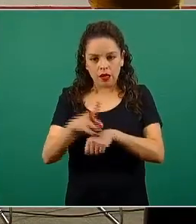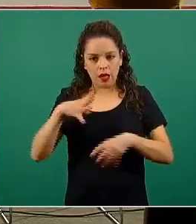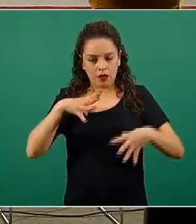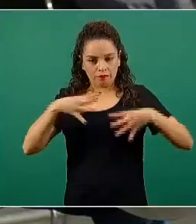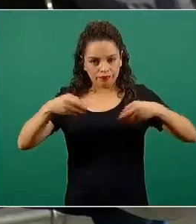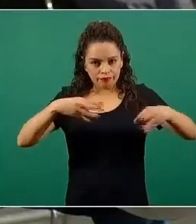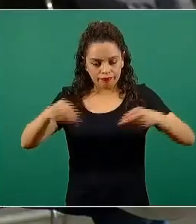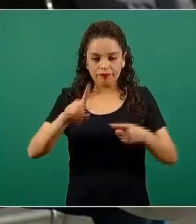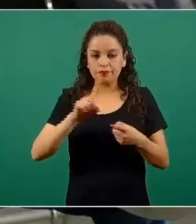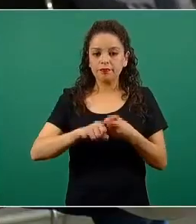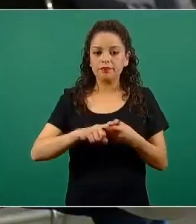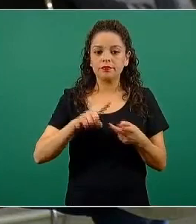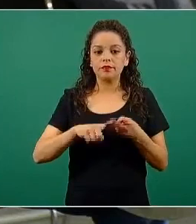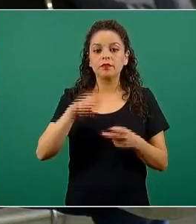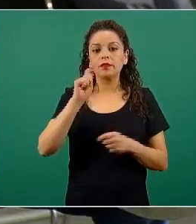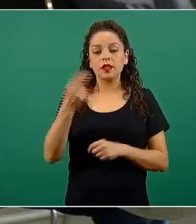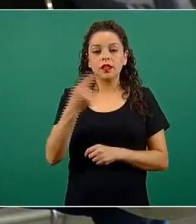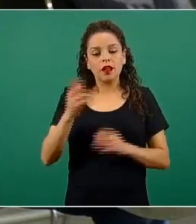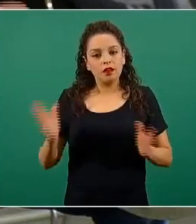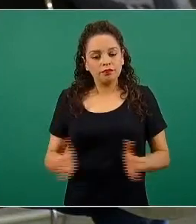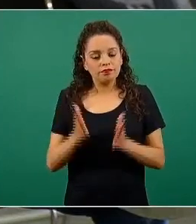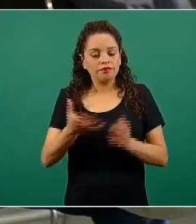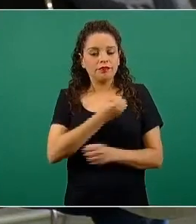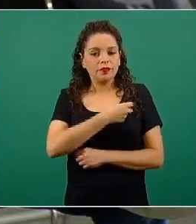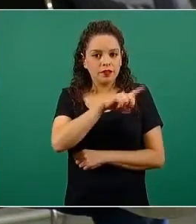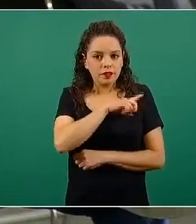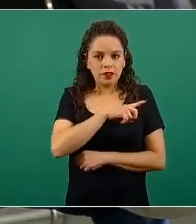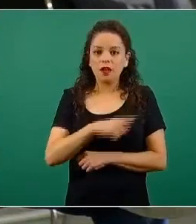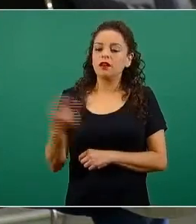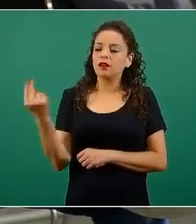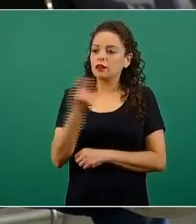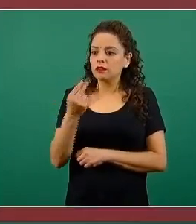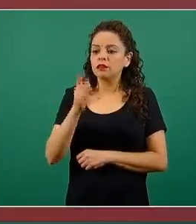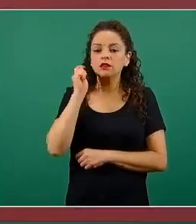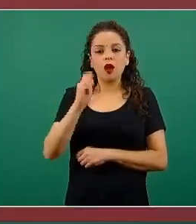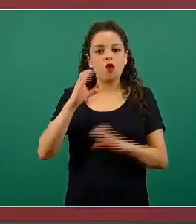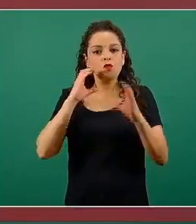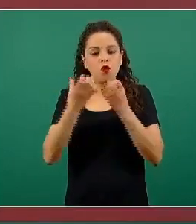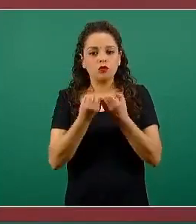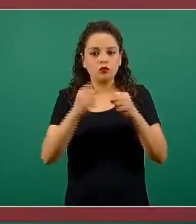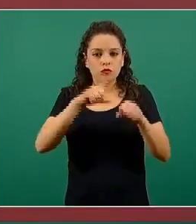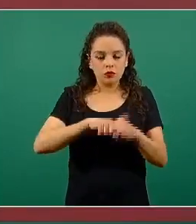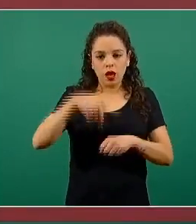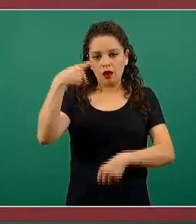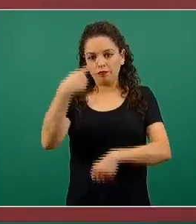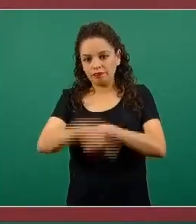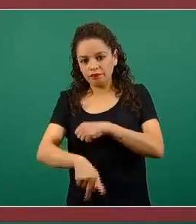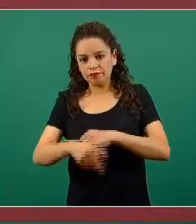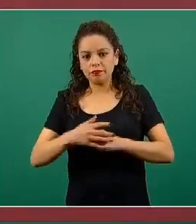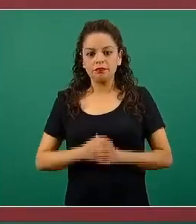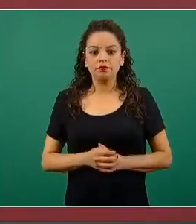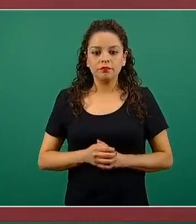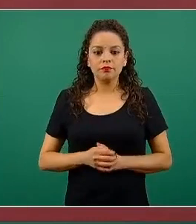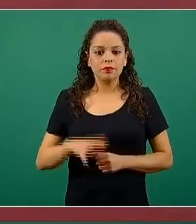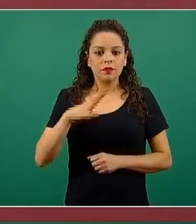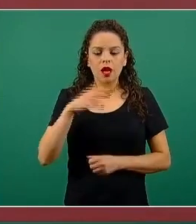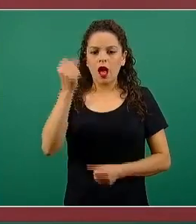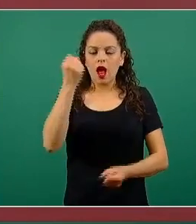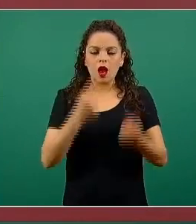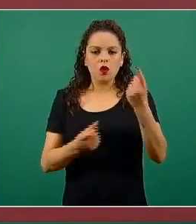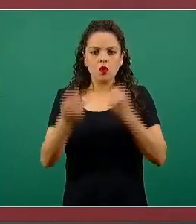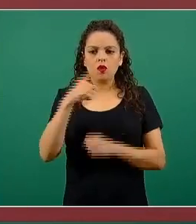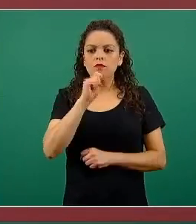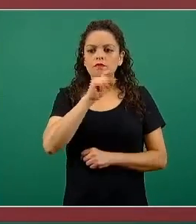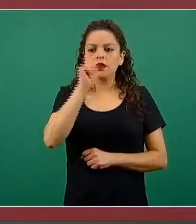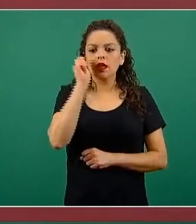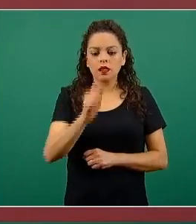incluyen la promoción de la salud, la comunicación de riesgos, la comunicación social, la vinculación social. También hay algunos aspectos que tienen que